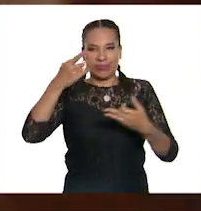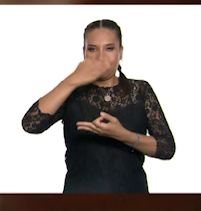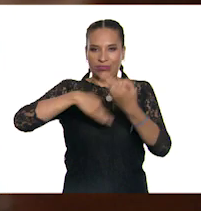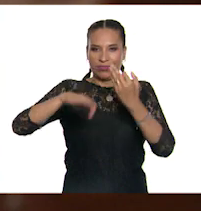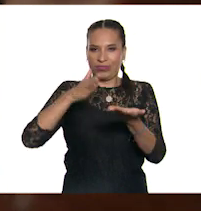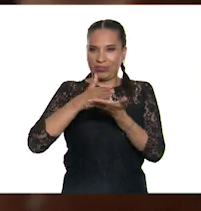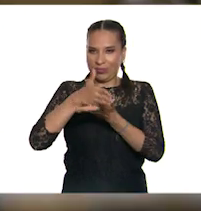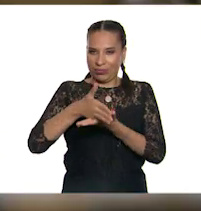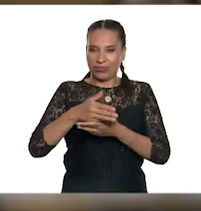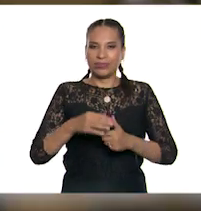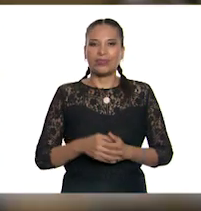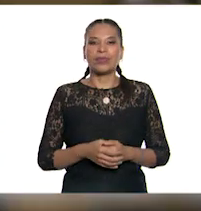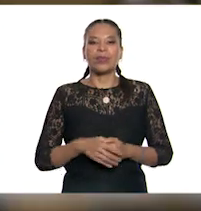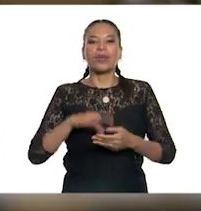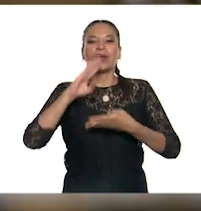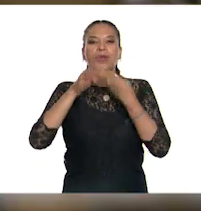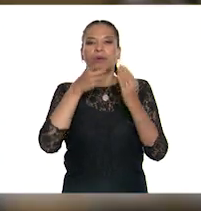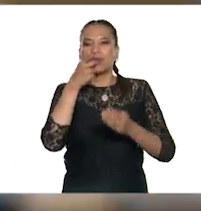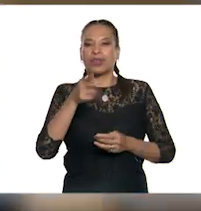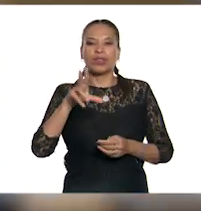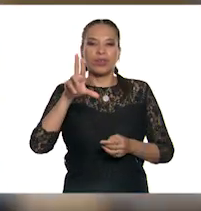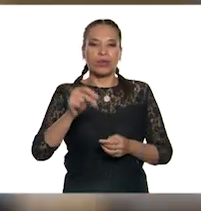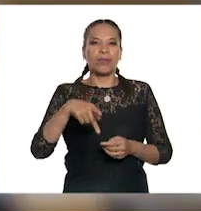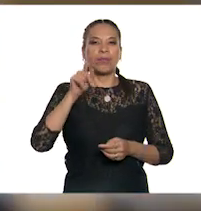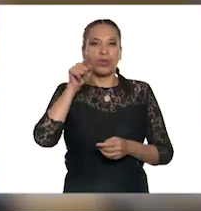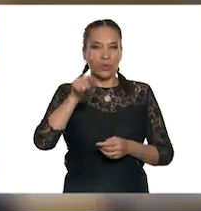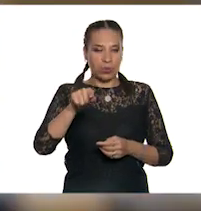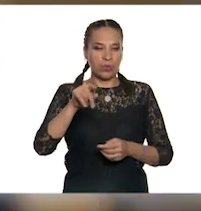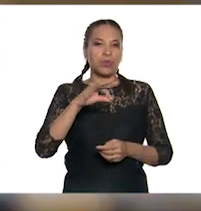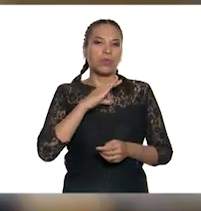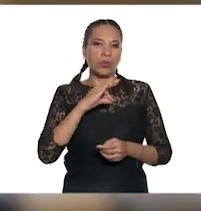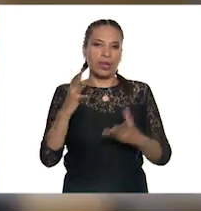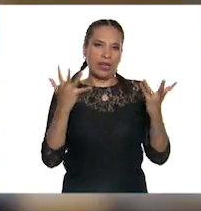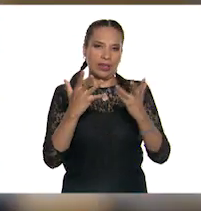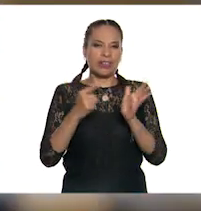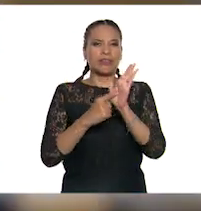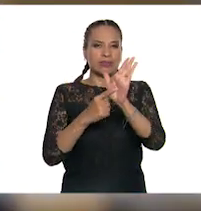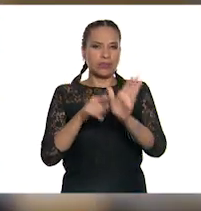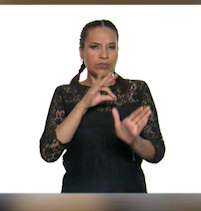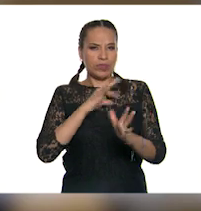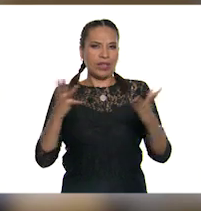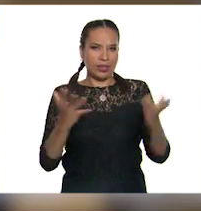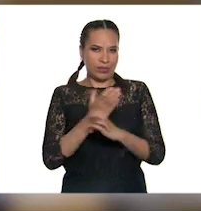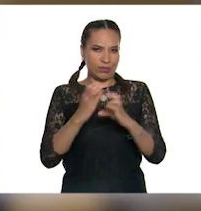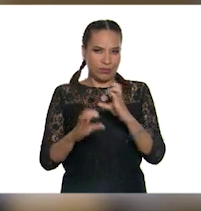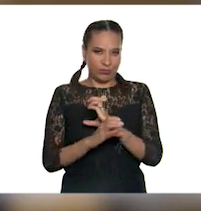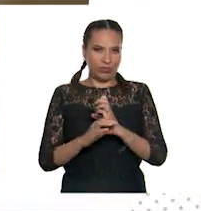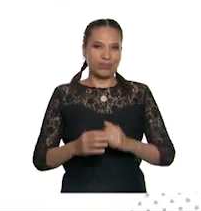El mundo te puede decir que no, pero está en ti demostrar lo que puedes ser.